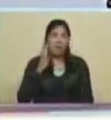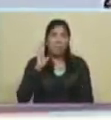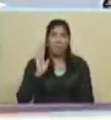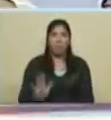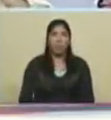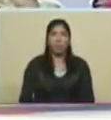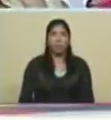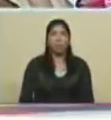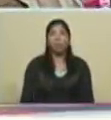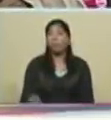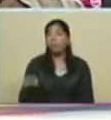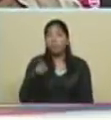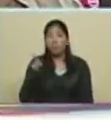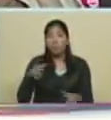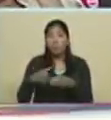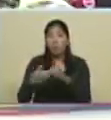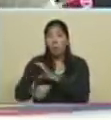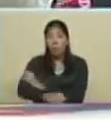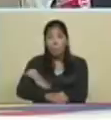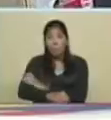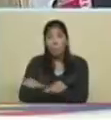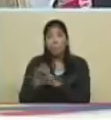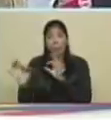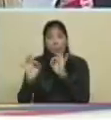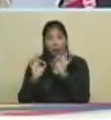que ellos están preparando, oído,